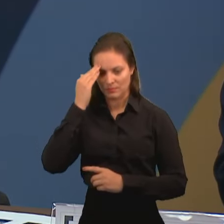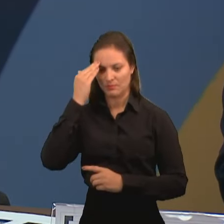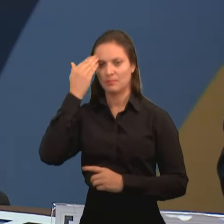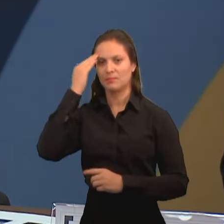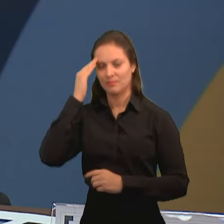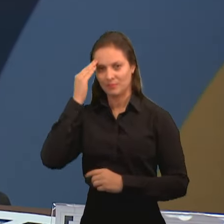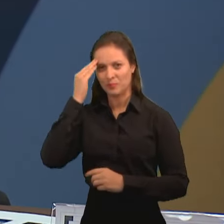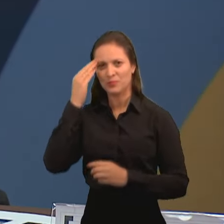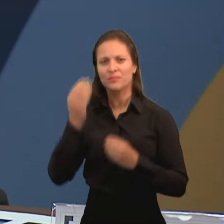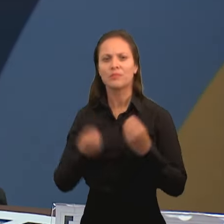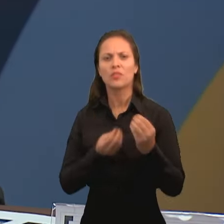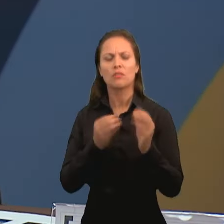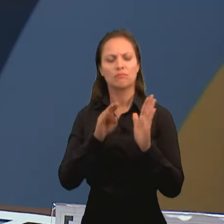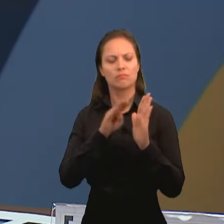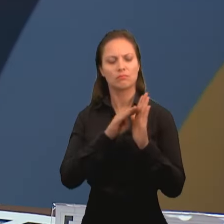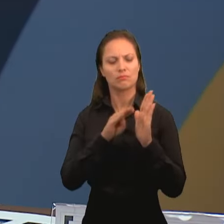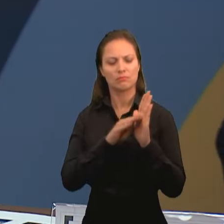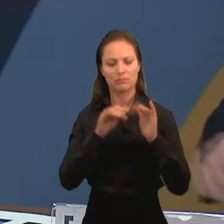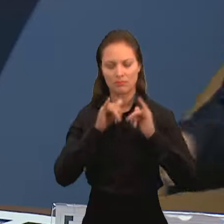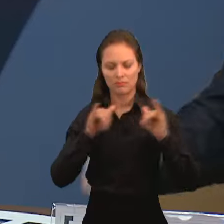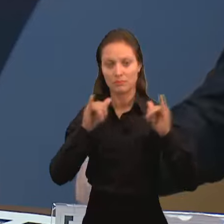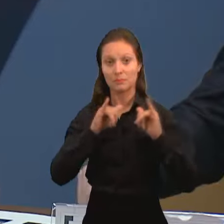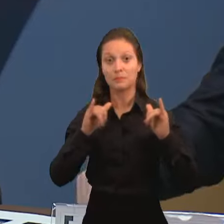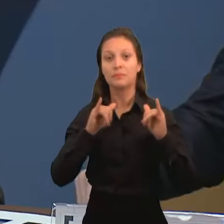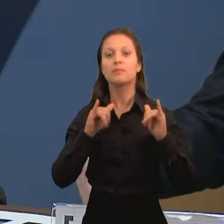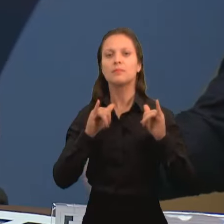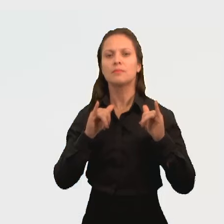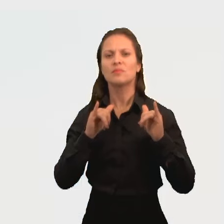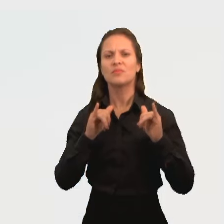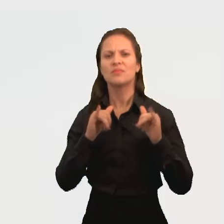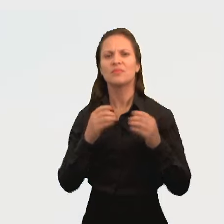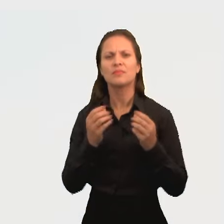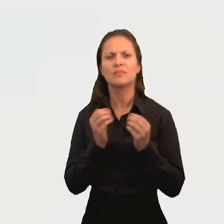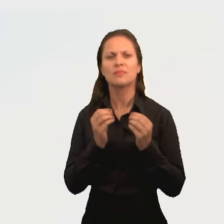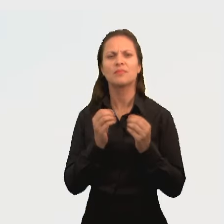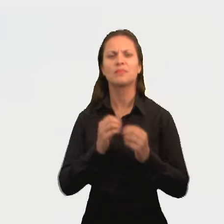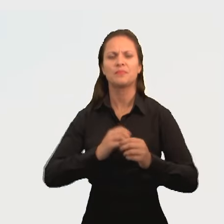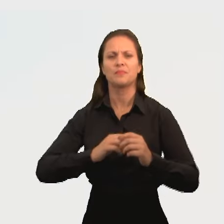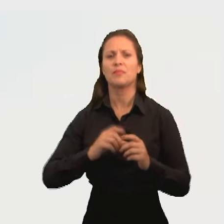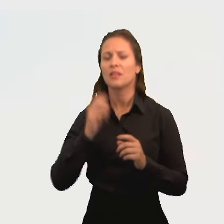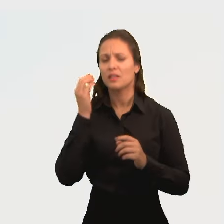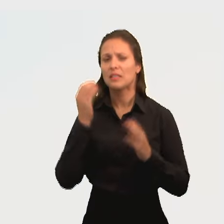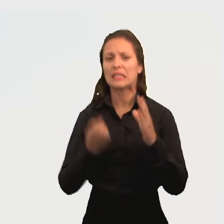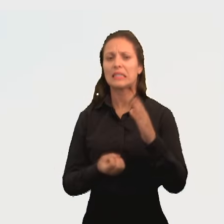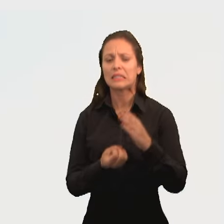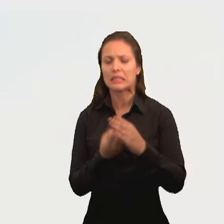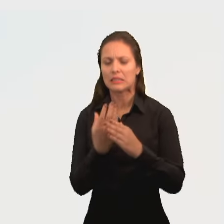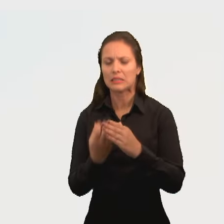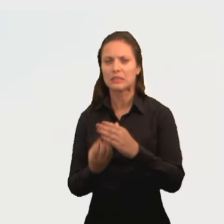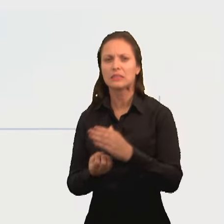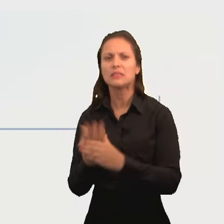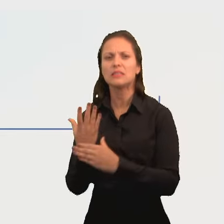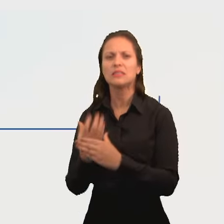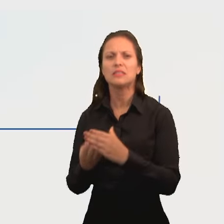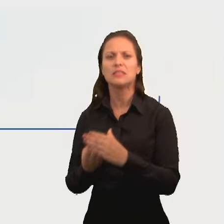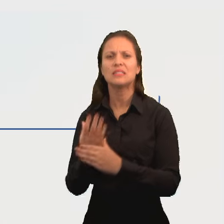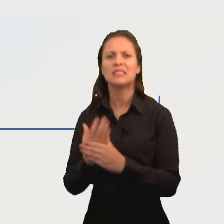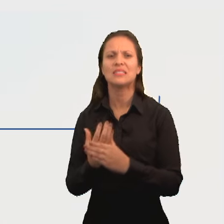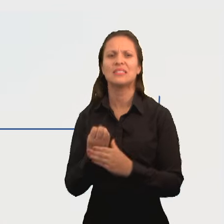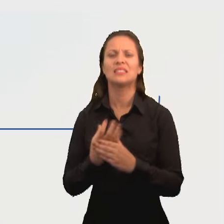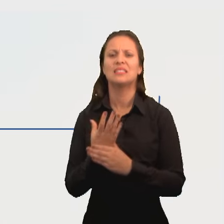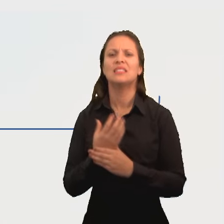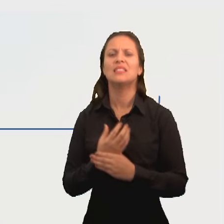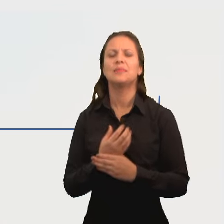reconocer los patrones directamente a partir de los datos. Del modo en que se hizo, cómo lo hicieron, se creó lo